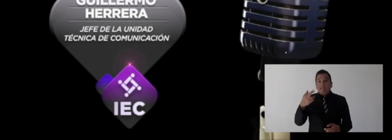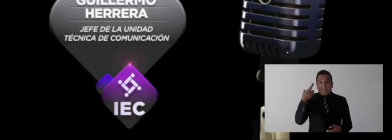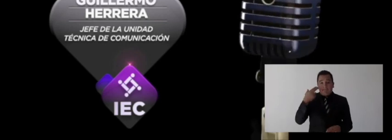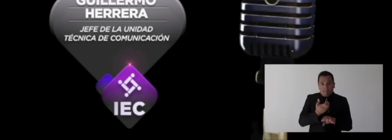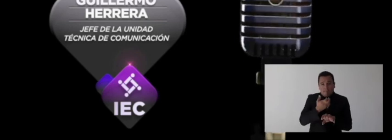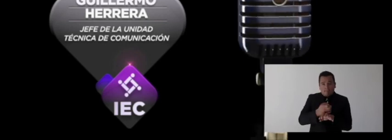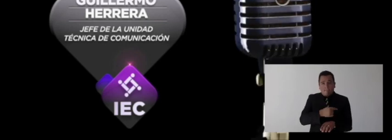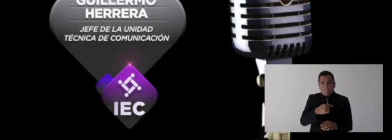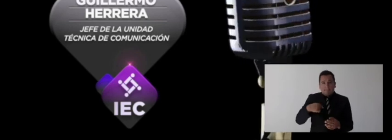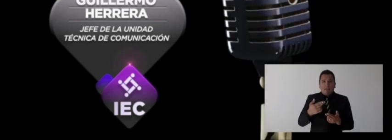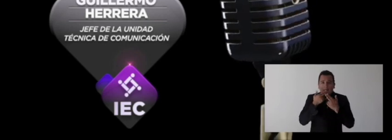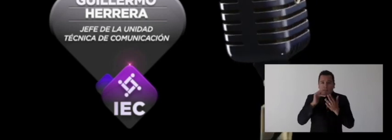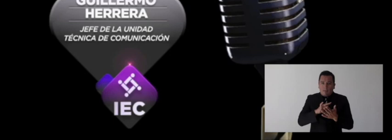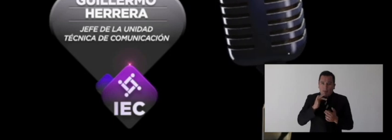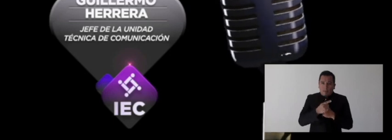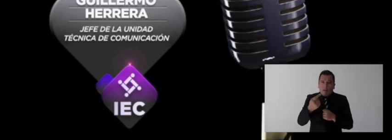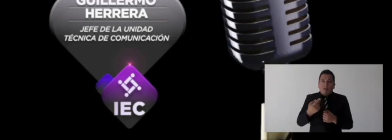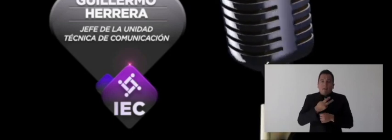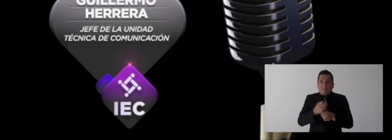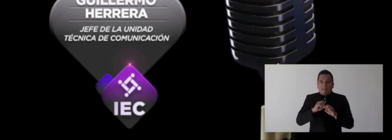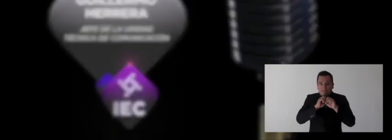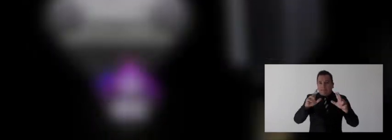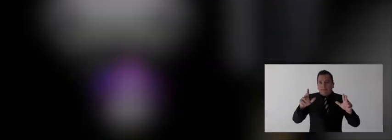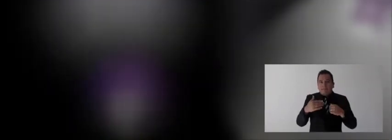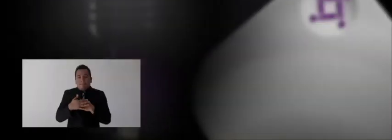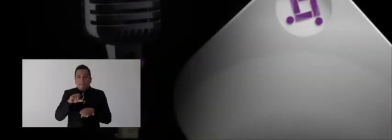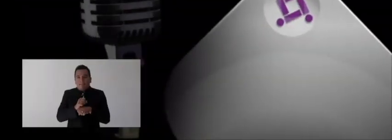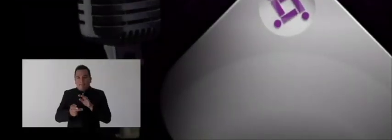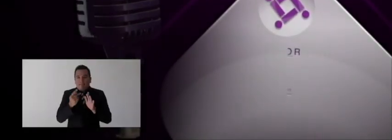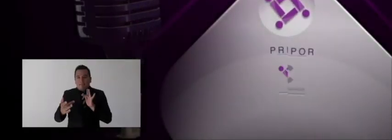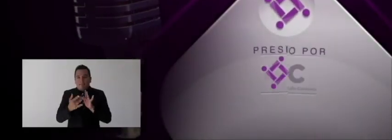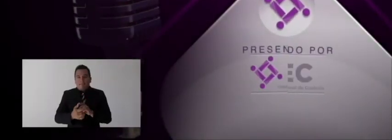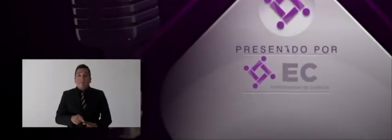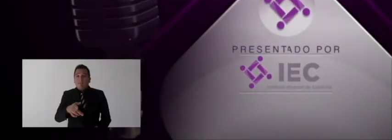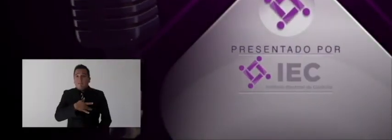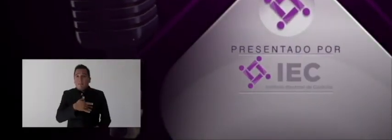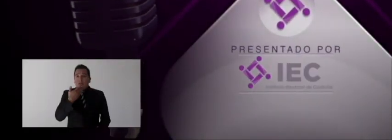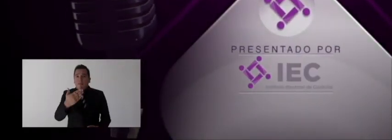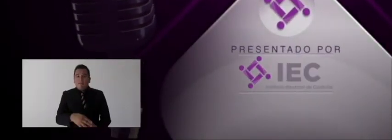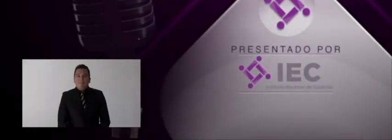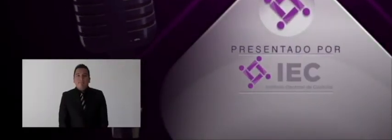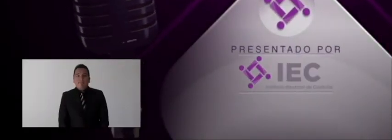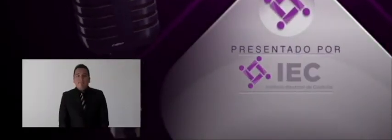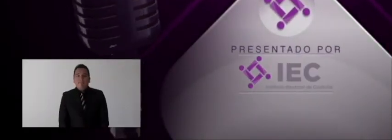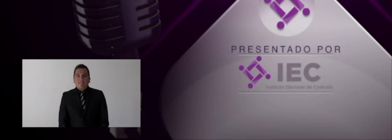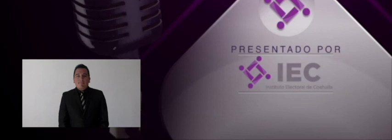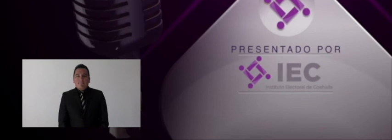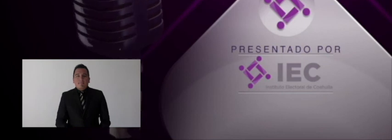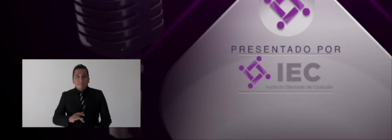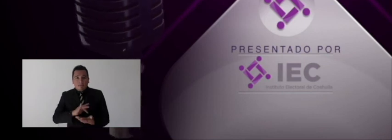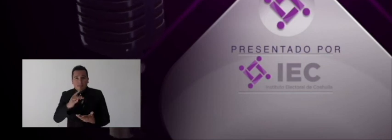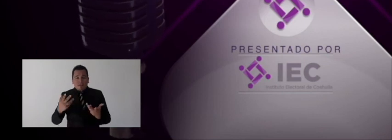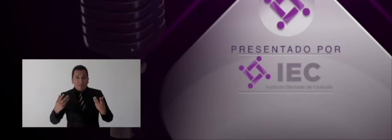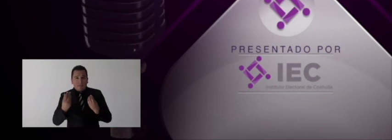y nos escuchamos la próxima semana. Que tenga usted un excelente día. Gracias por acompañarnos en una emisión más de